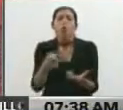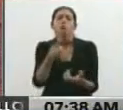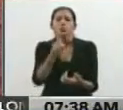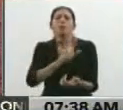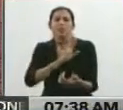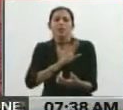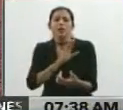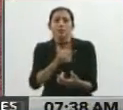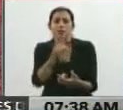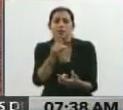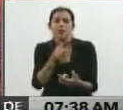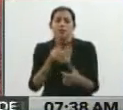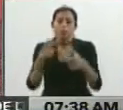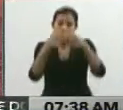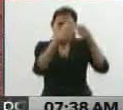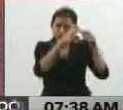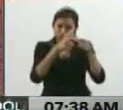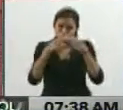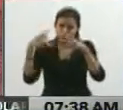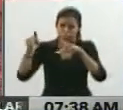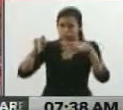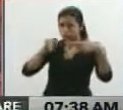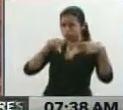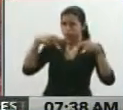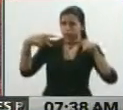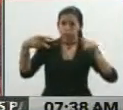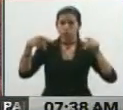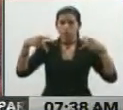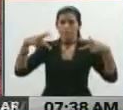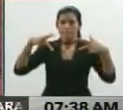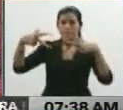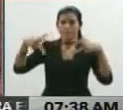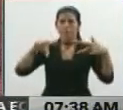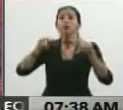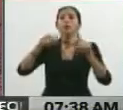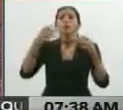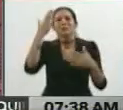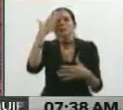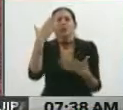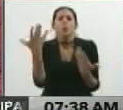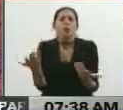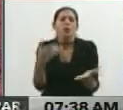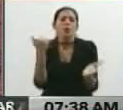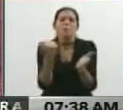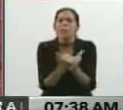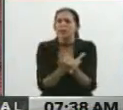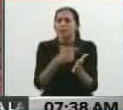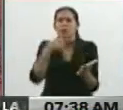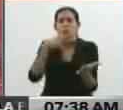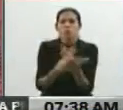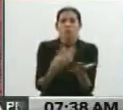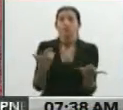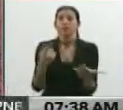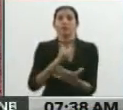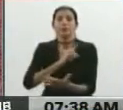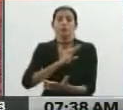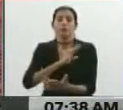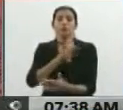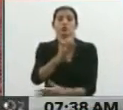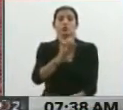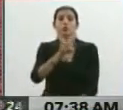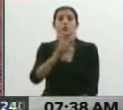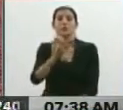tenemos en el país de esa manera en base a esa resolución 005 conjunta tenemos un margen de 120 de